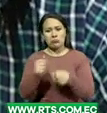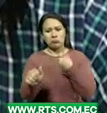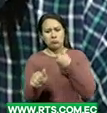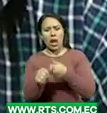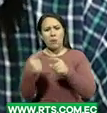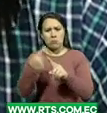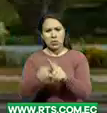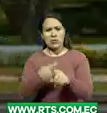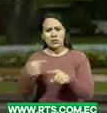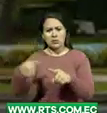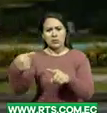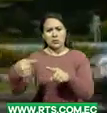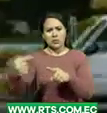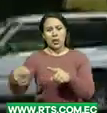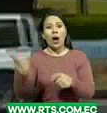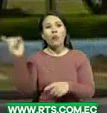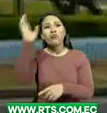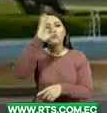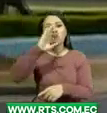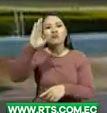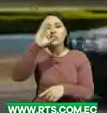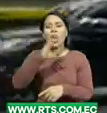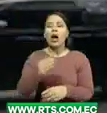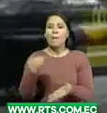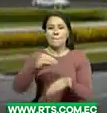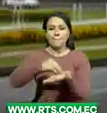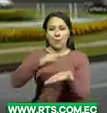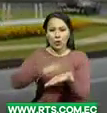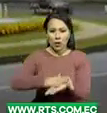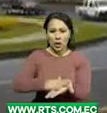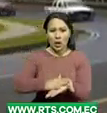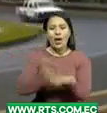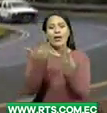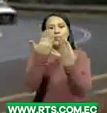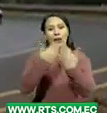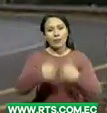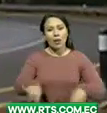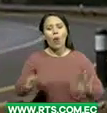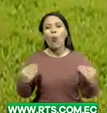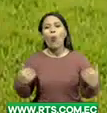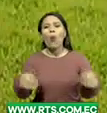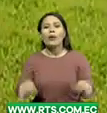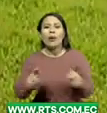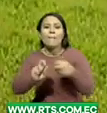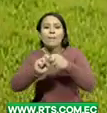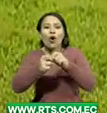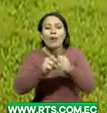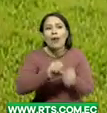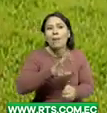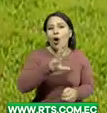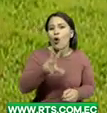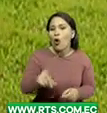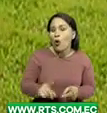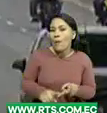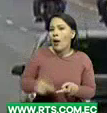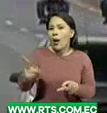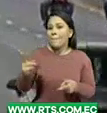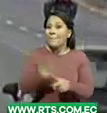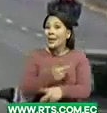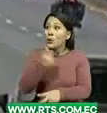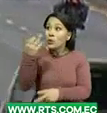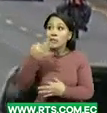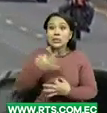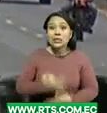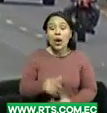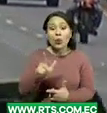meses del año que viene. Lo que buscan, apostilla, es liquidar cualquier indicio delictivo, sobre todo cuando la